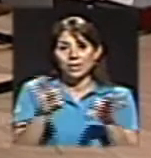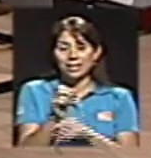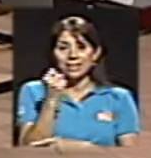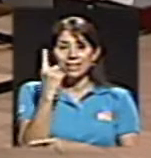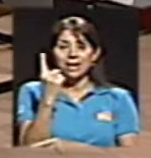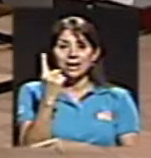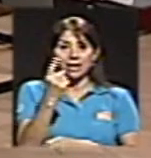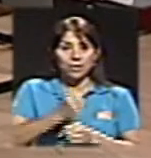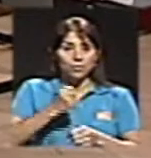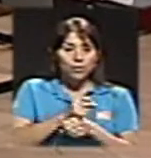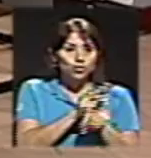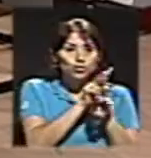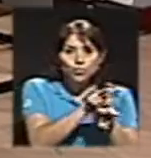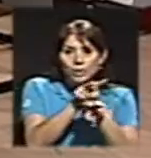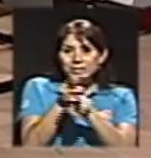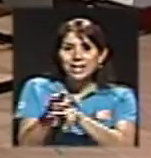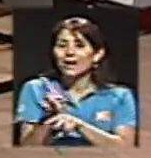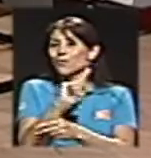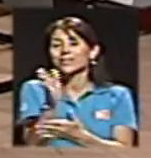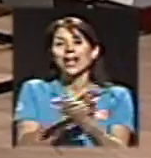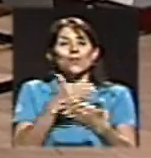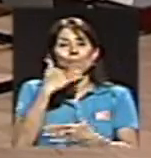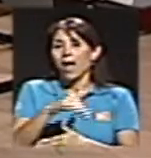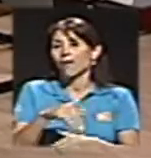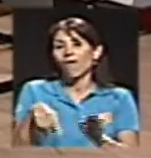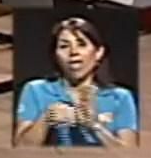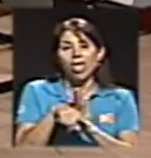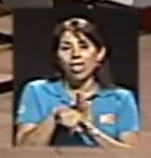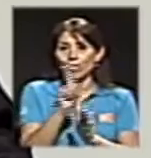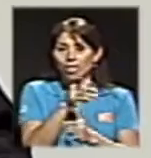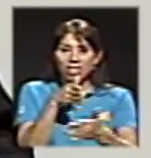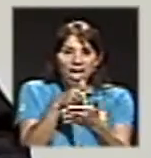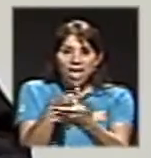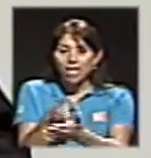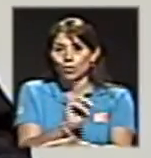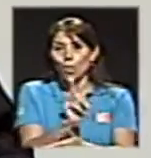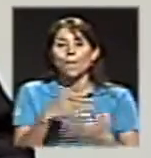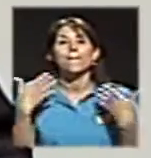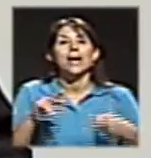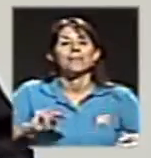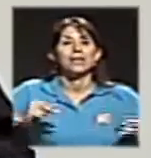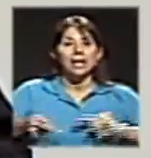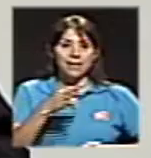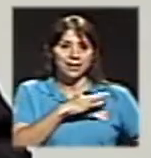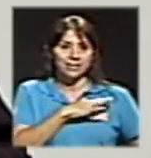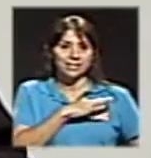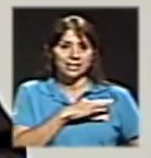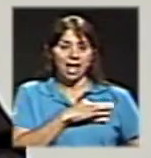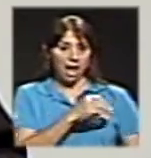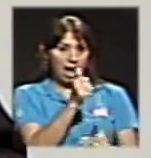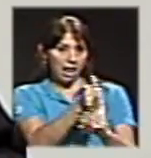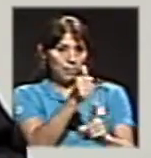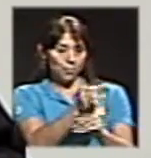supervisar no les daña, más bien les beneficia, tanto a la propia entidad como a los usuarios, y